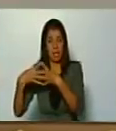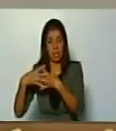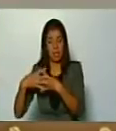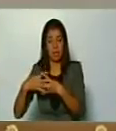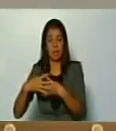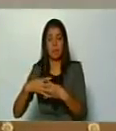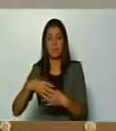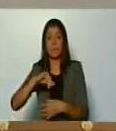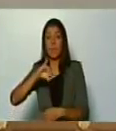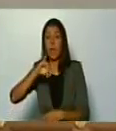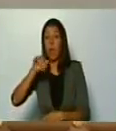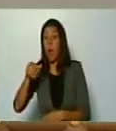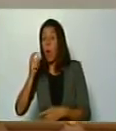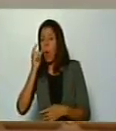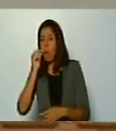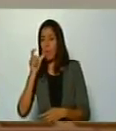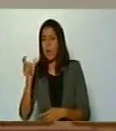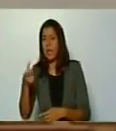Guillermo García Ponce,